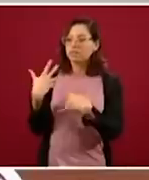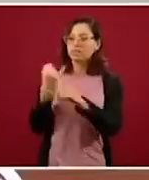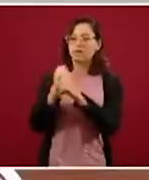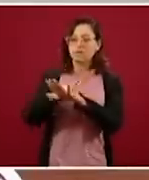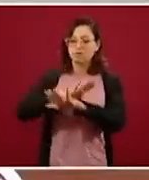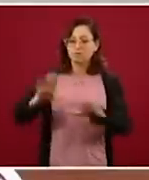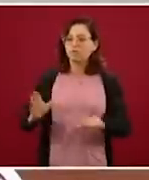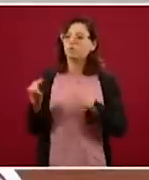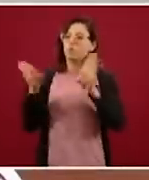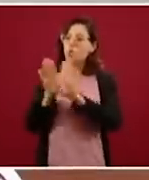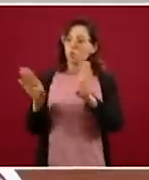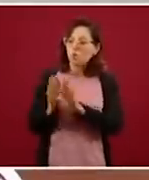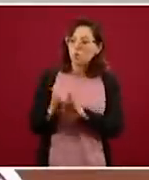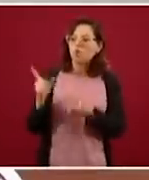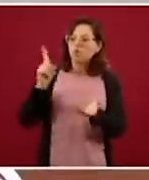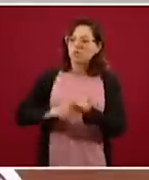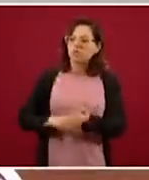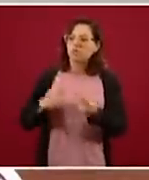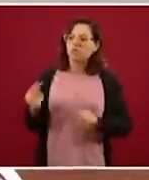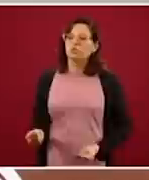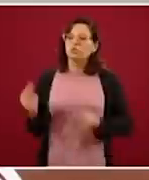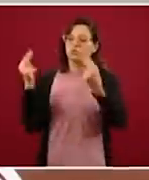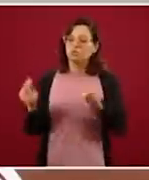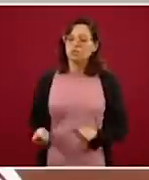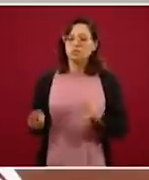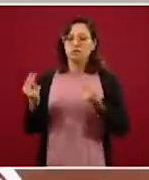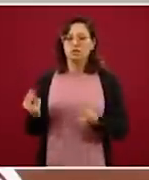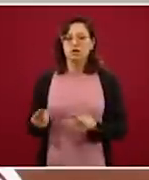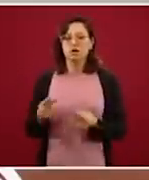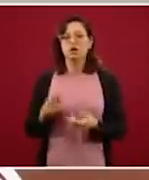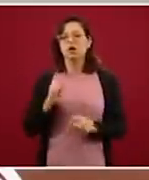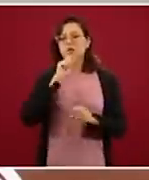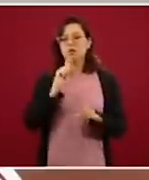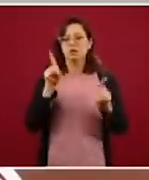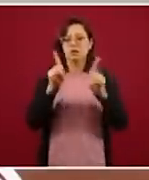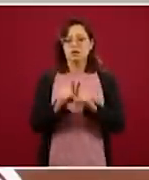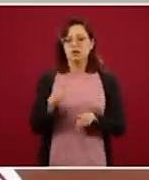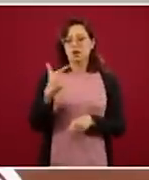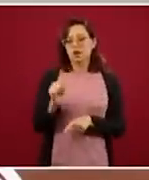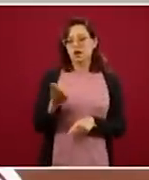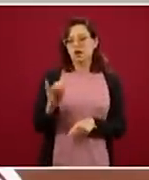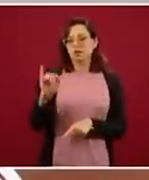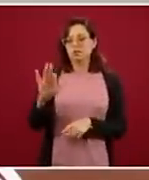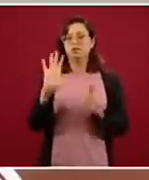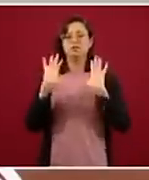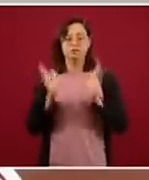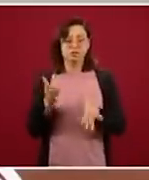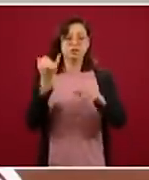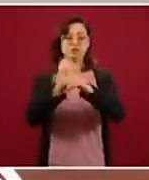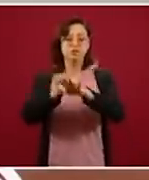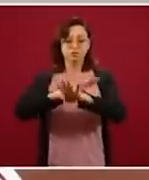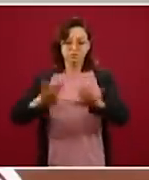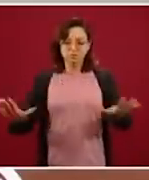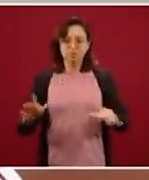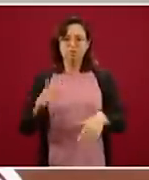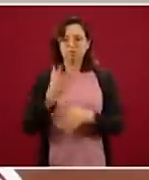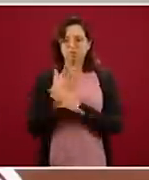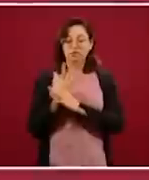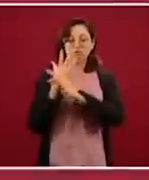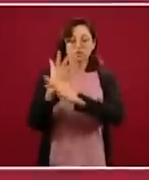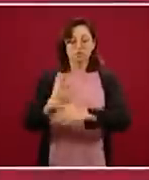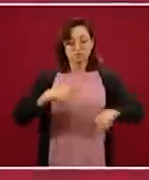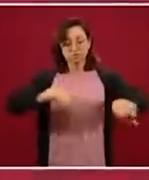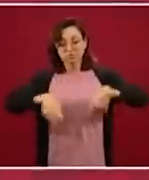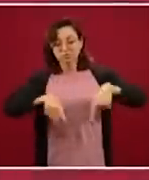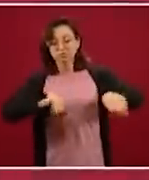estructuras financieras y las prácticas comerciales. GAFI, el Grupo de Acción Financiera Internacional, ha rendido un informe en el cual señala que el fútbol es una actividad